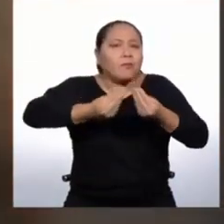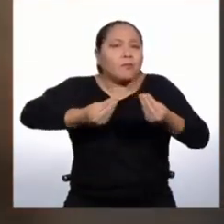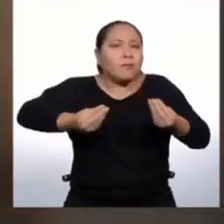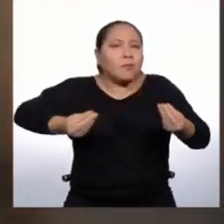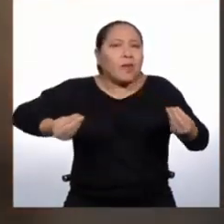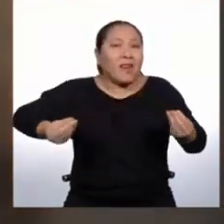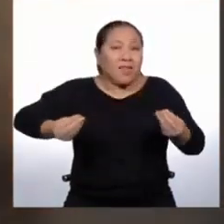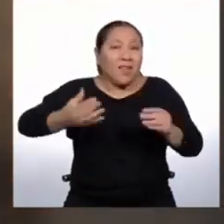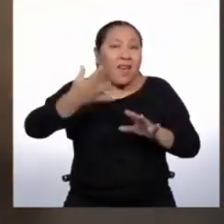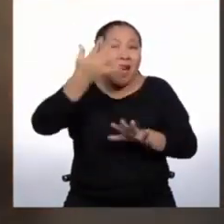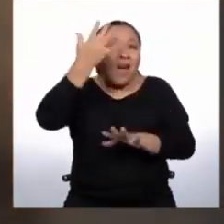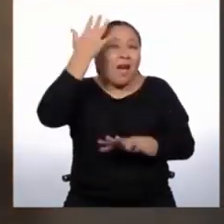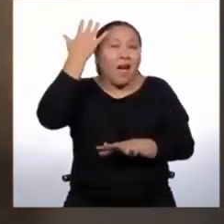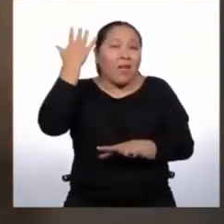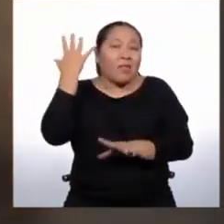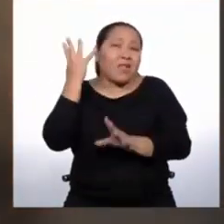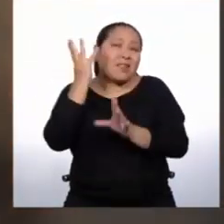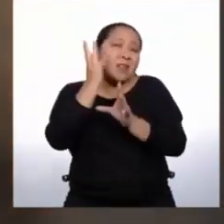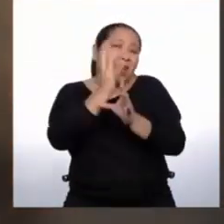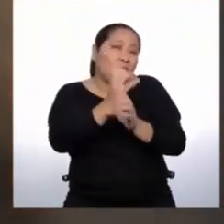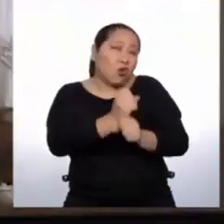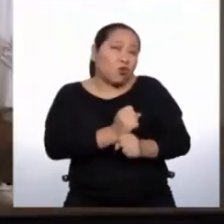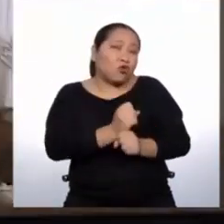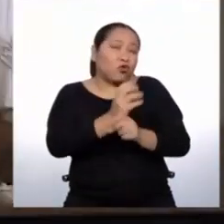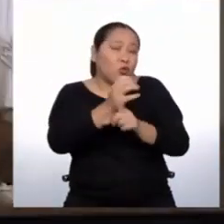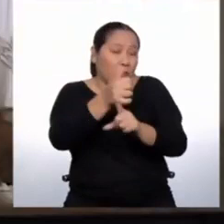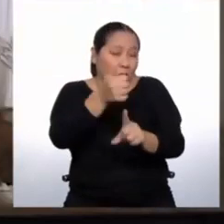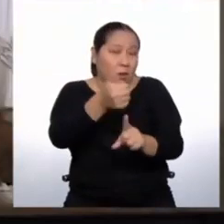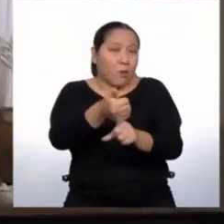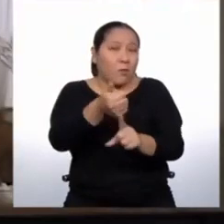sus costumbres.